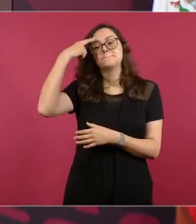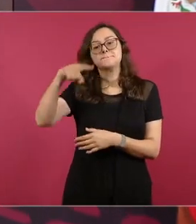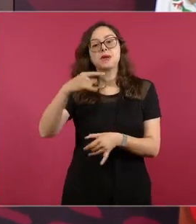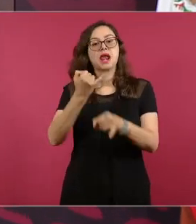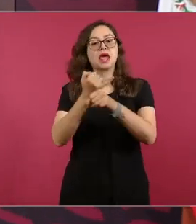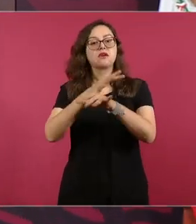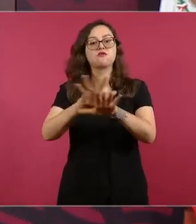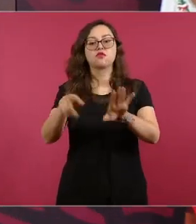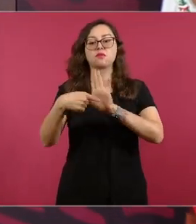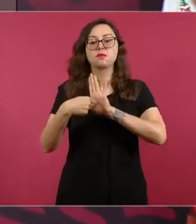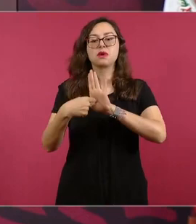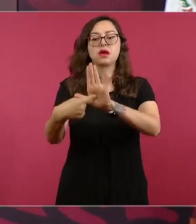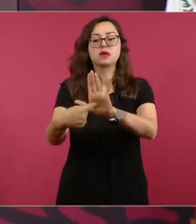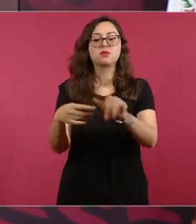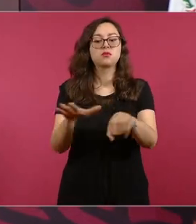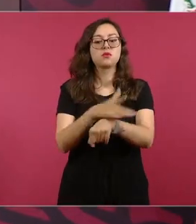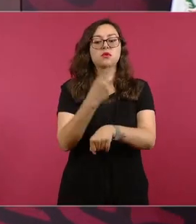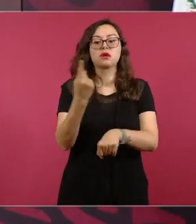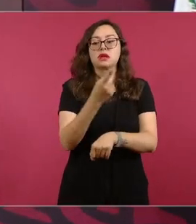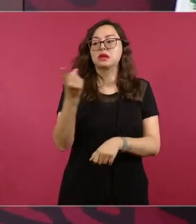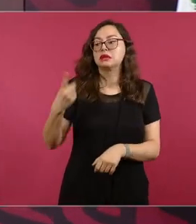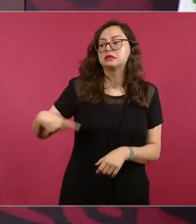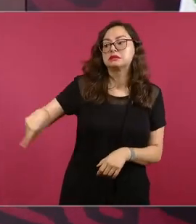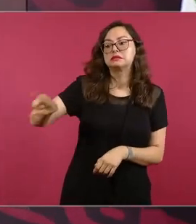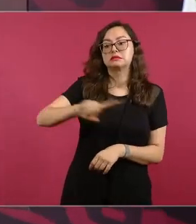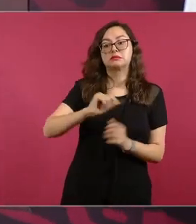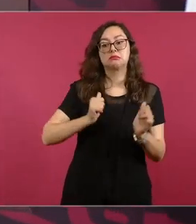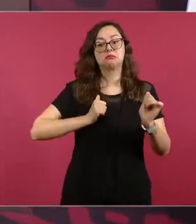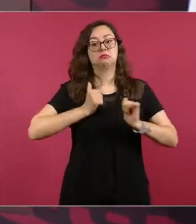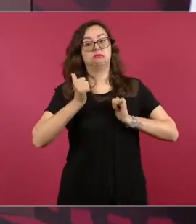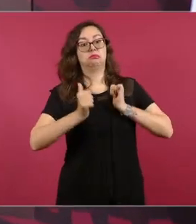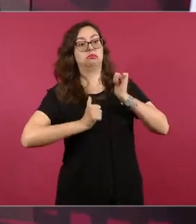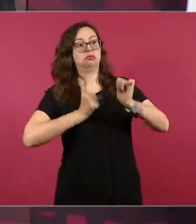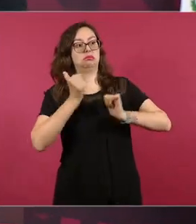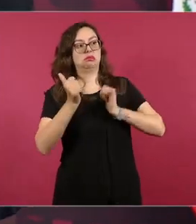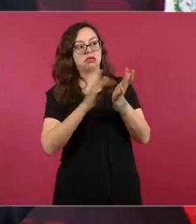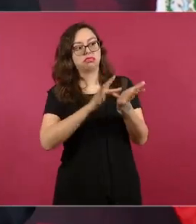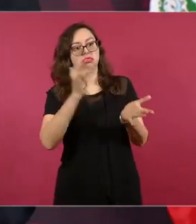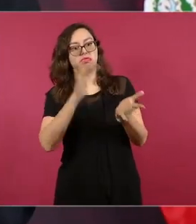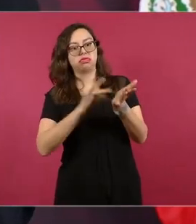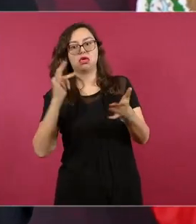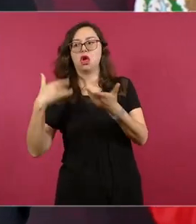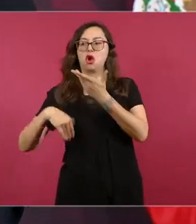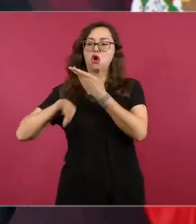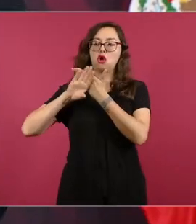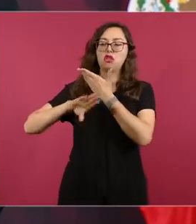politizan, bueno, es mucho decir que lo politizan,